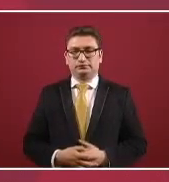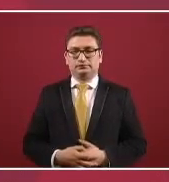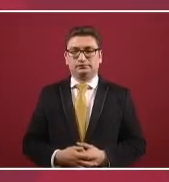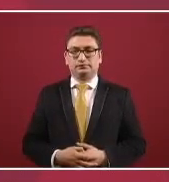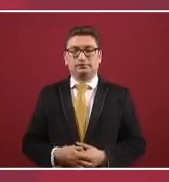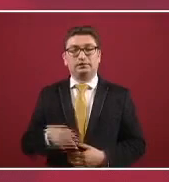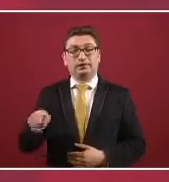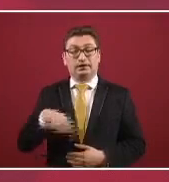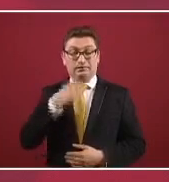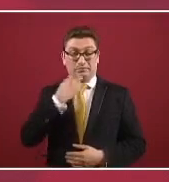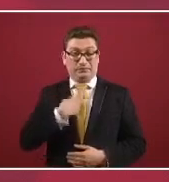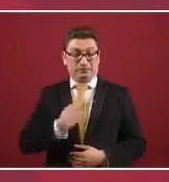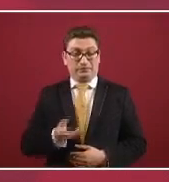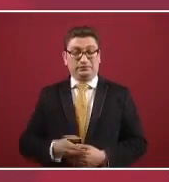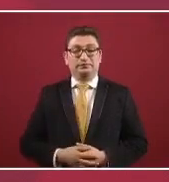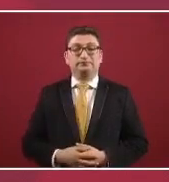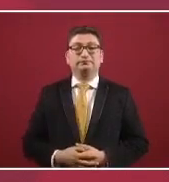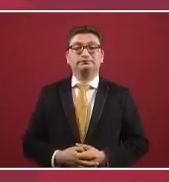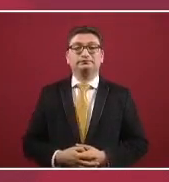Me platicó que